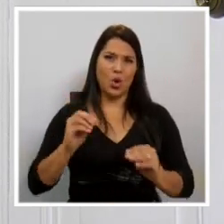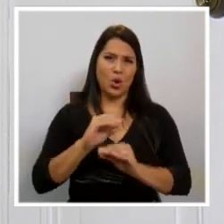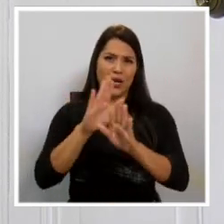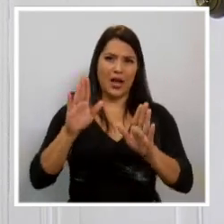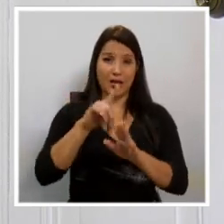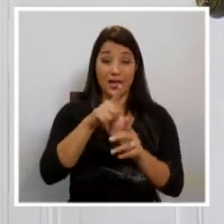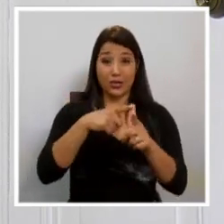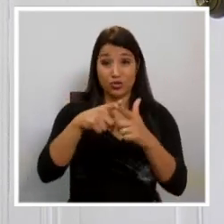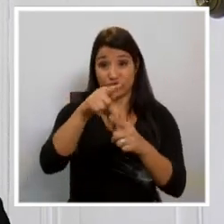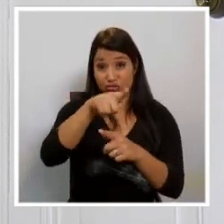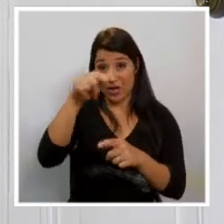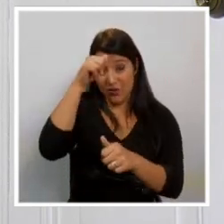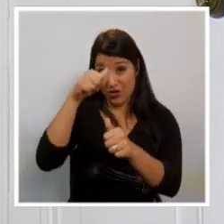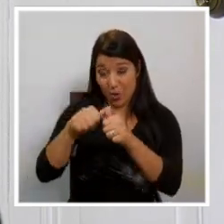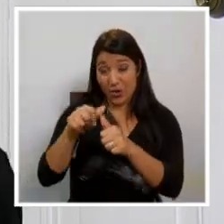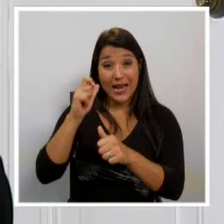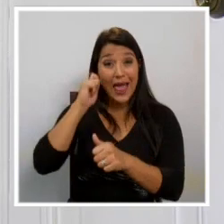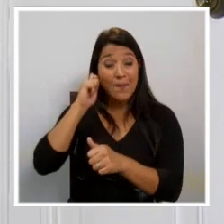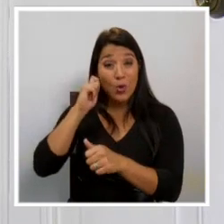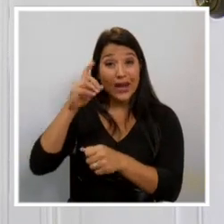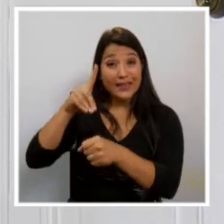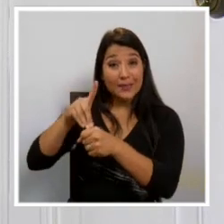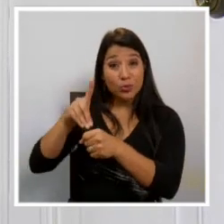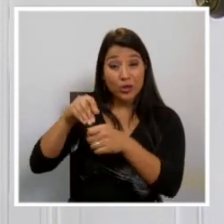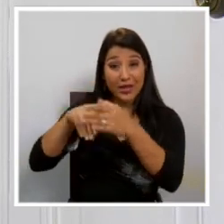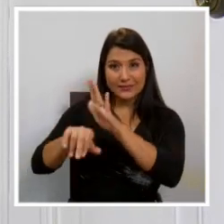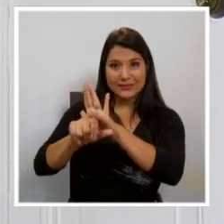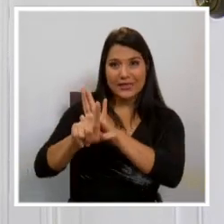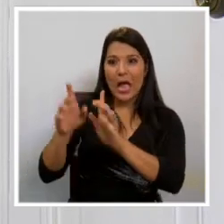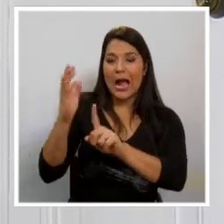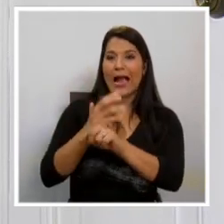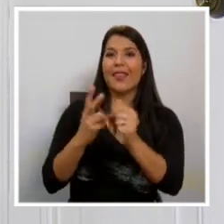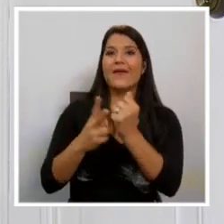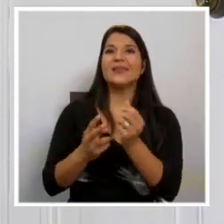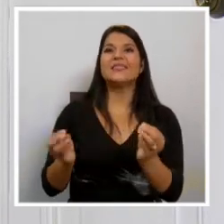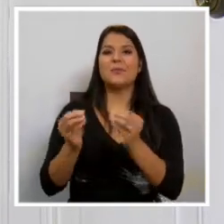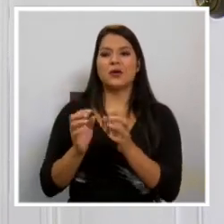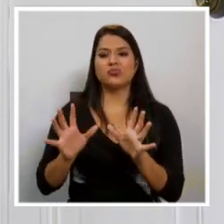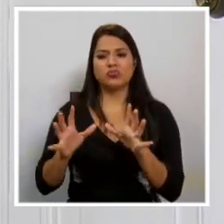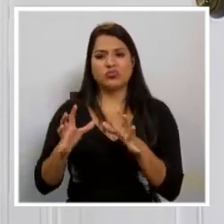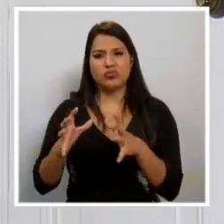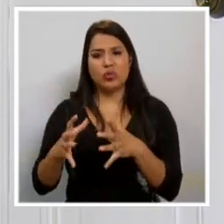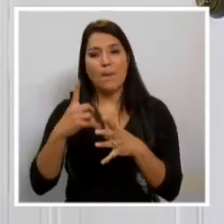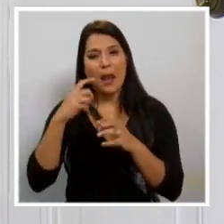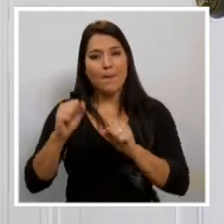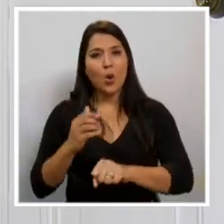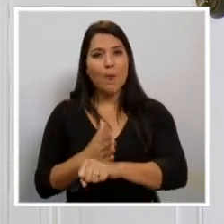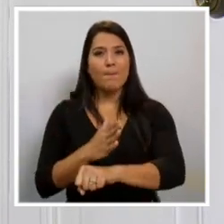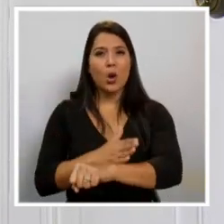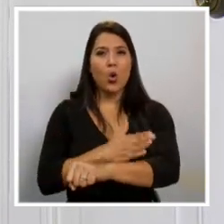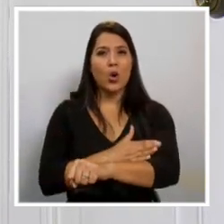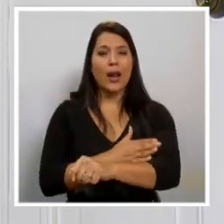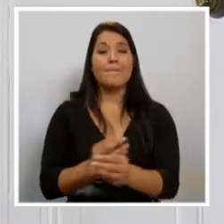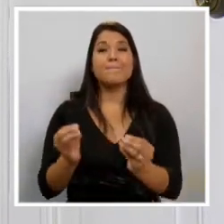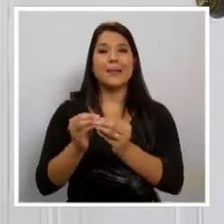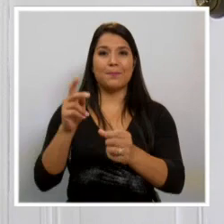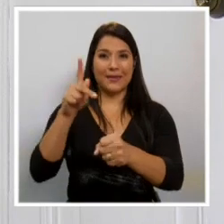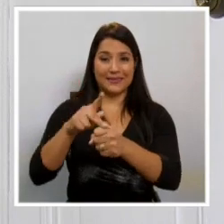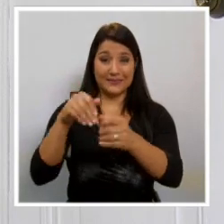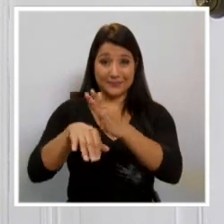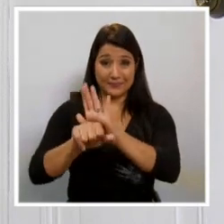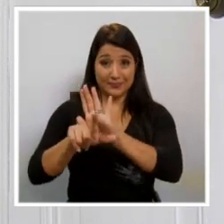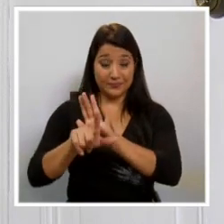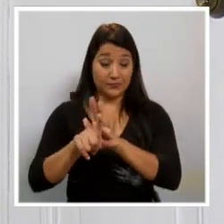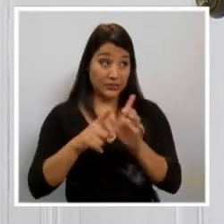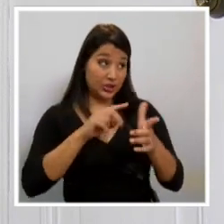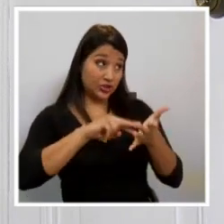mujeres parlamentarias cada vez ha ido cohesionándose más en torno a fortalecer su participación en el directorio y en las comisiones. O sea que soy la